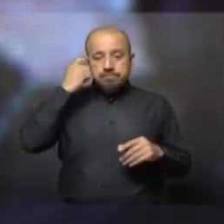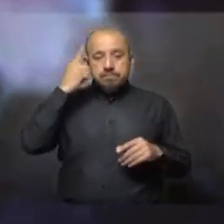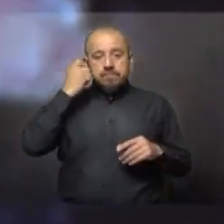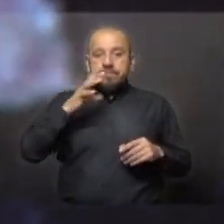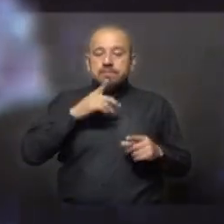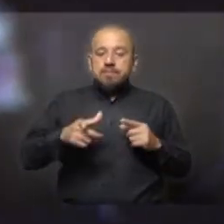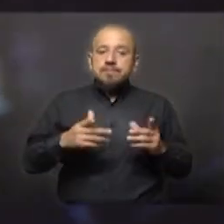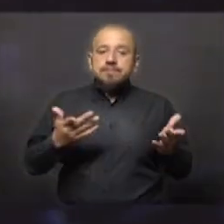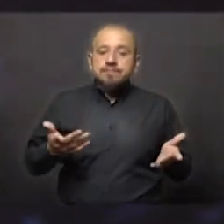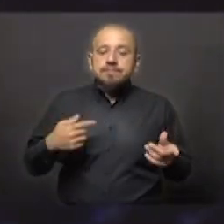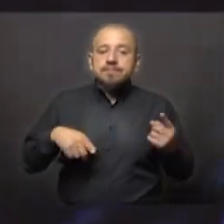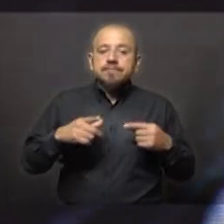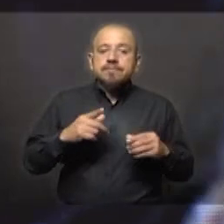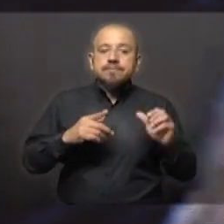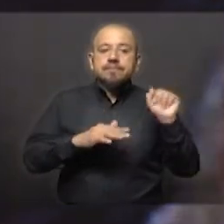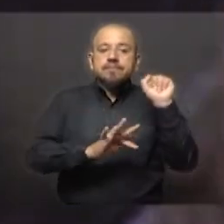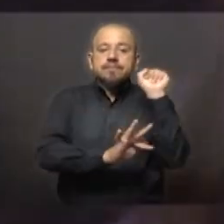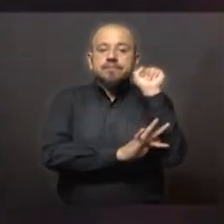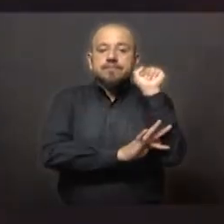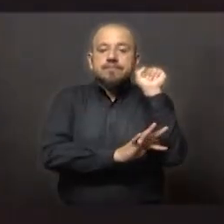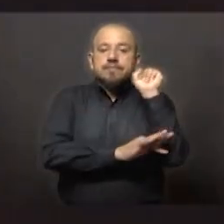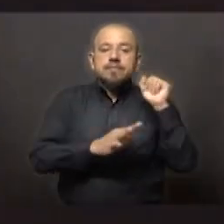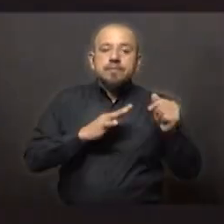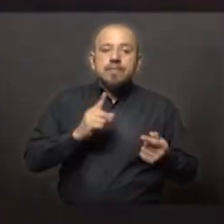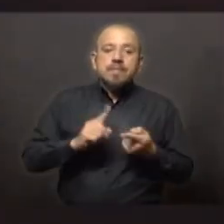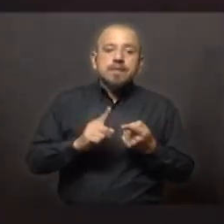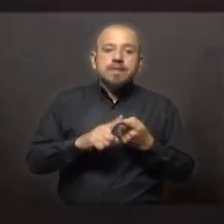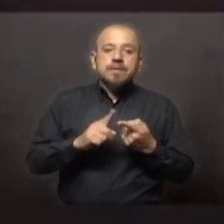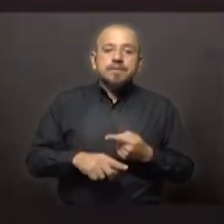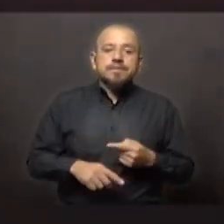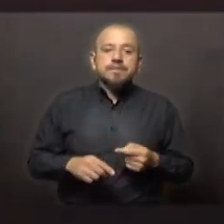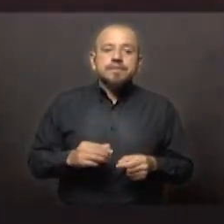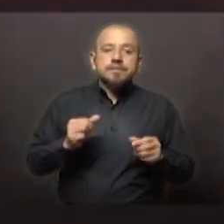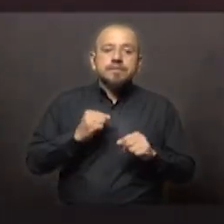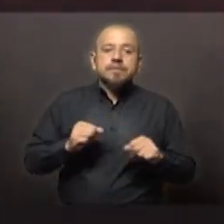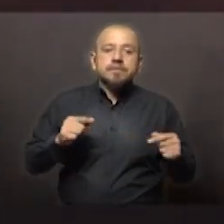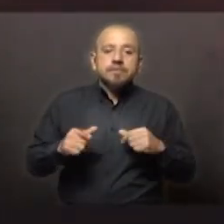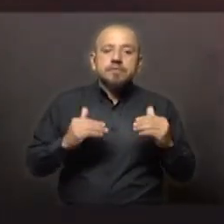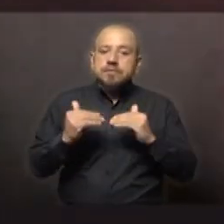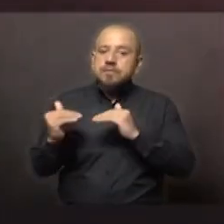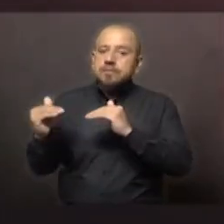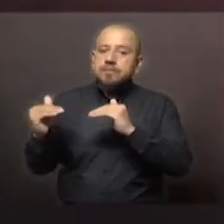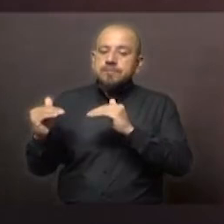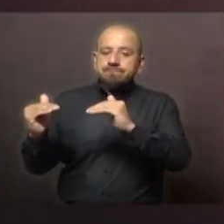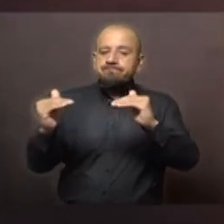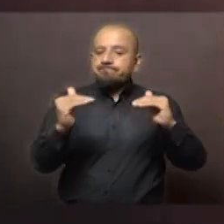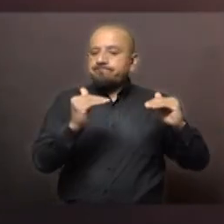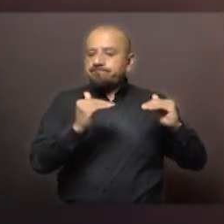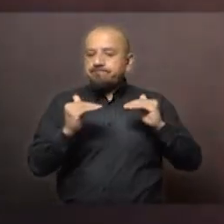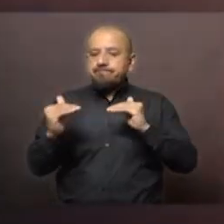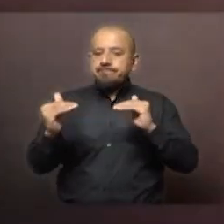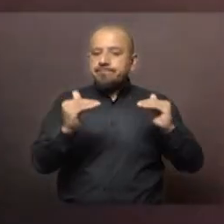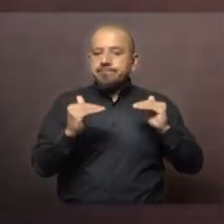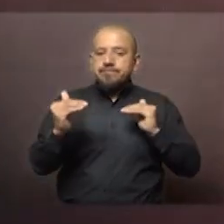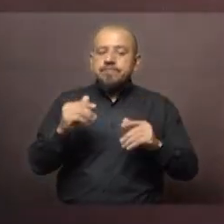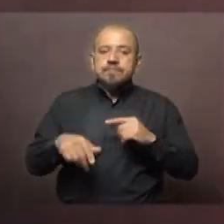ya digamos en esto hay como un acuerdo no que no podemos este homogeneizar las experiencias de las mujeres